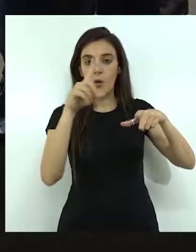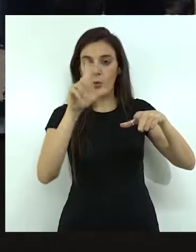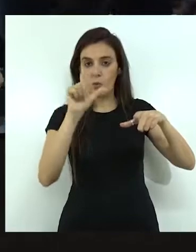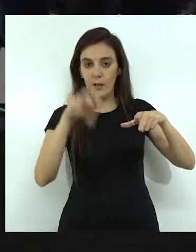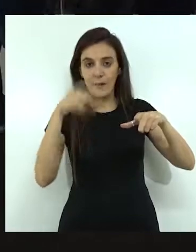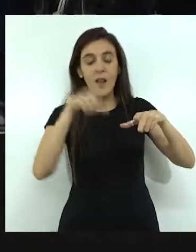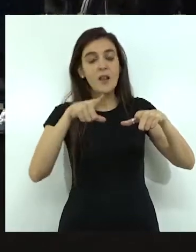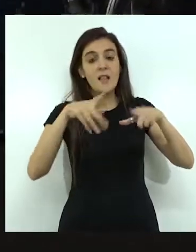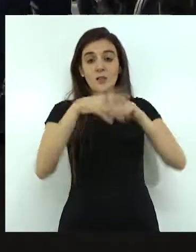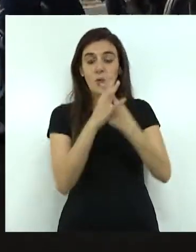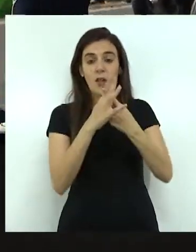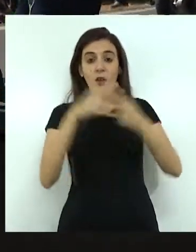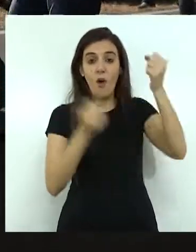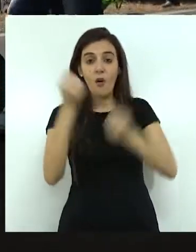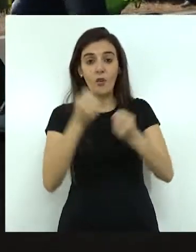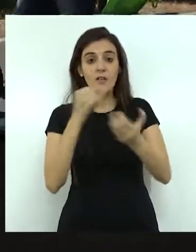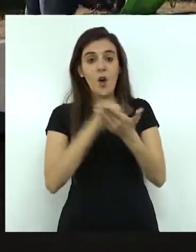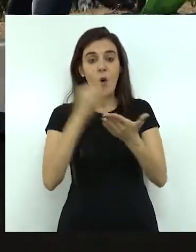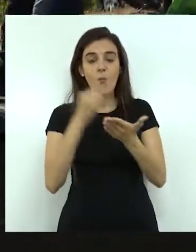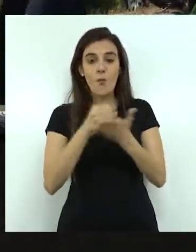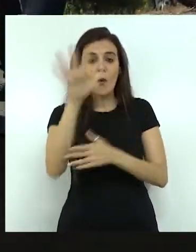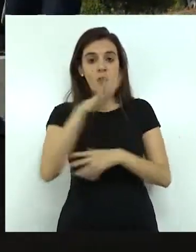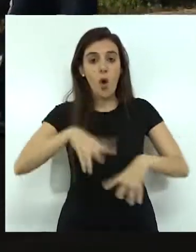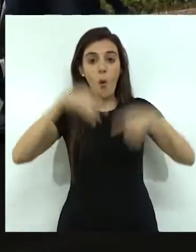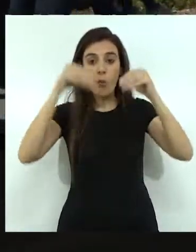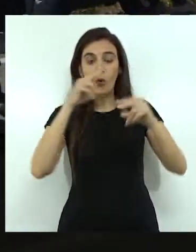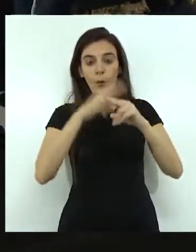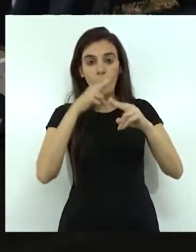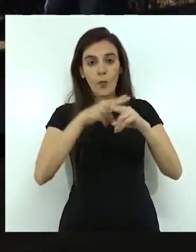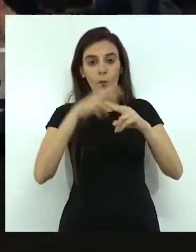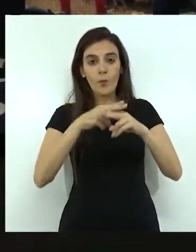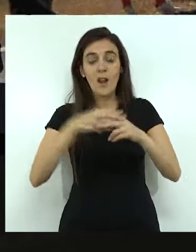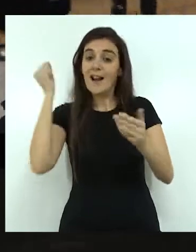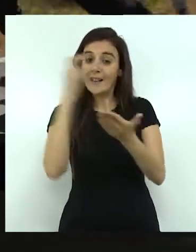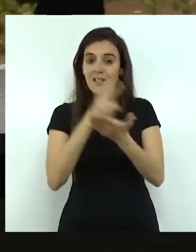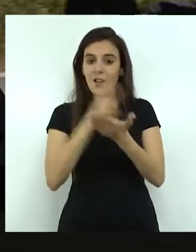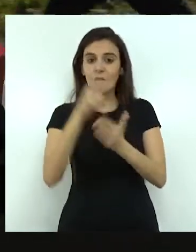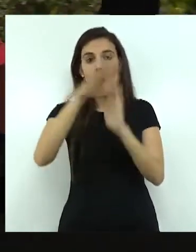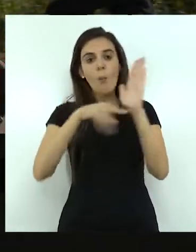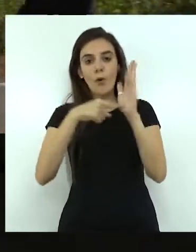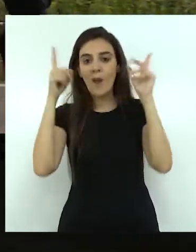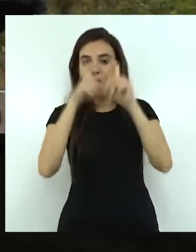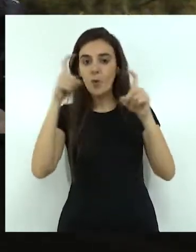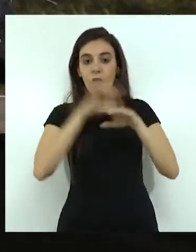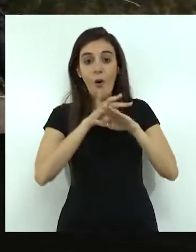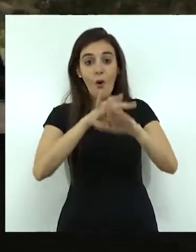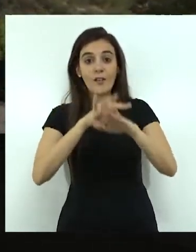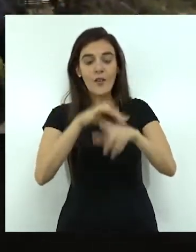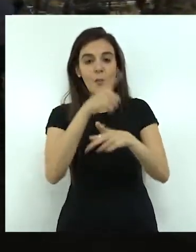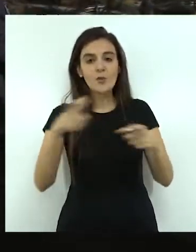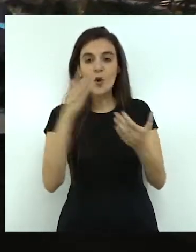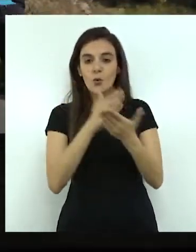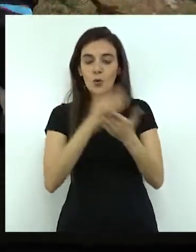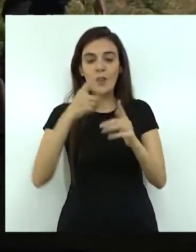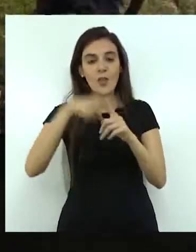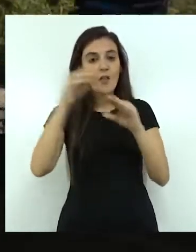coche con el que van a competir en la prueba nacional de burgos denominada hiperbárica lens un programa educativo orientado a estudiantes de varios